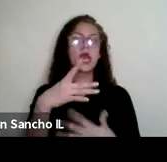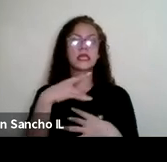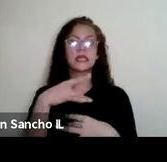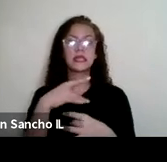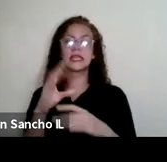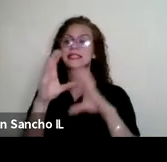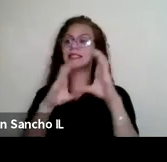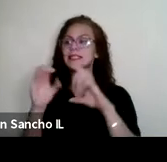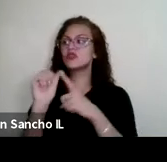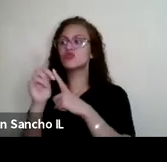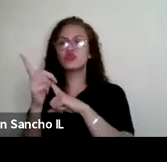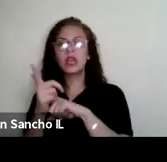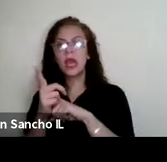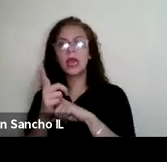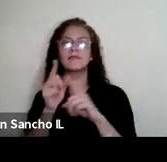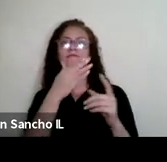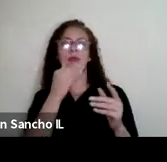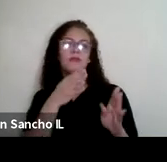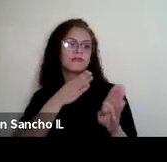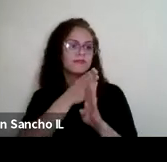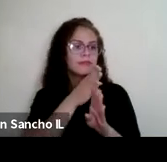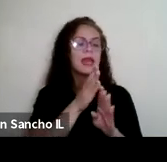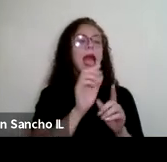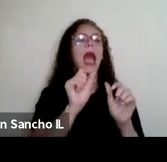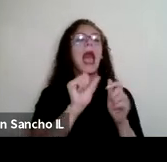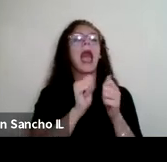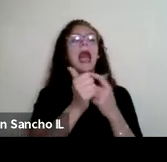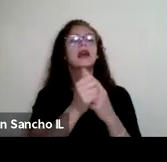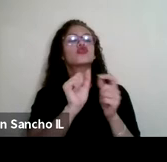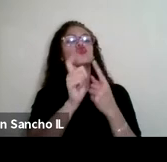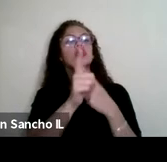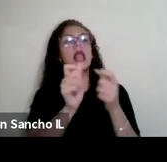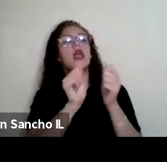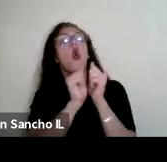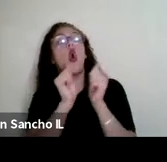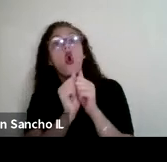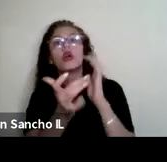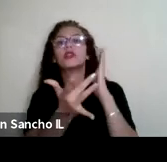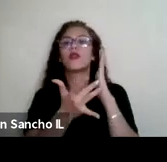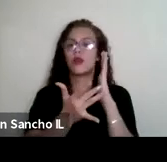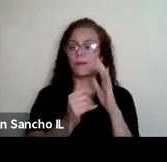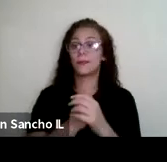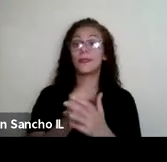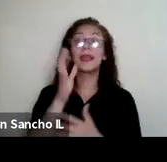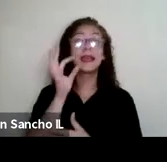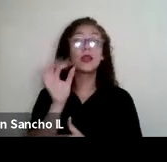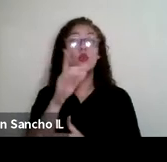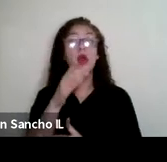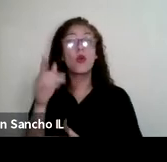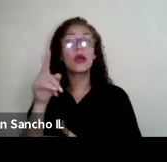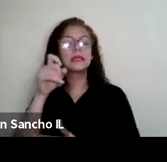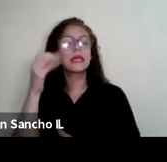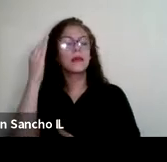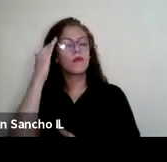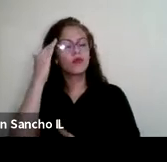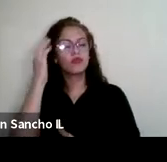área de ciencias sociales se especialicen en áreas sociales con tecnología. Creo que una de las cosas que tenemos que